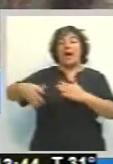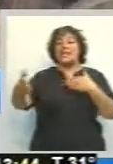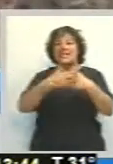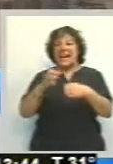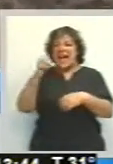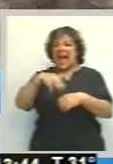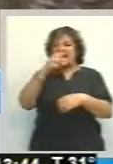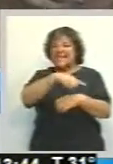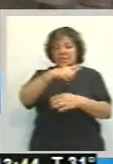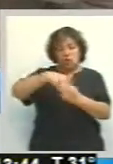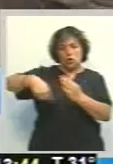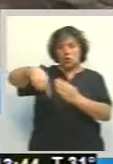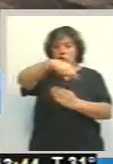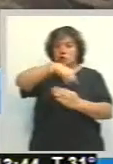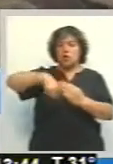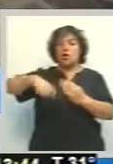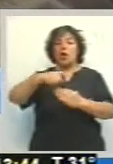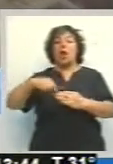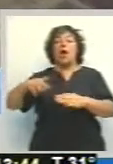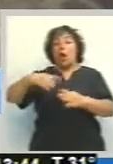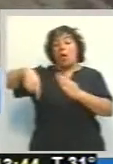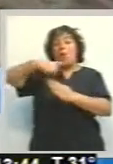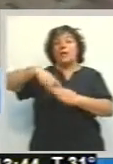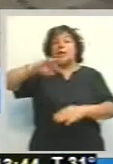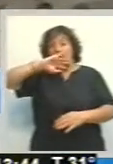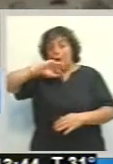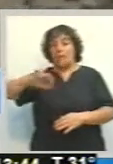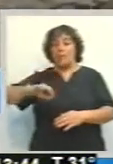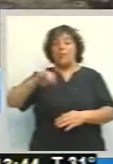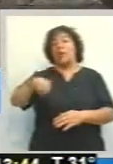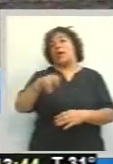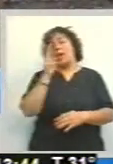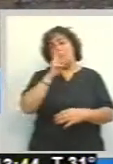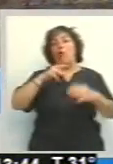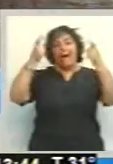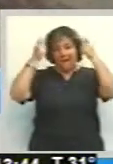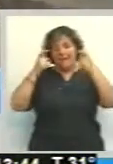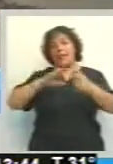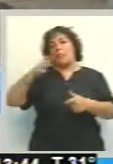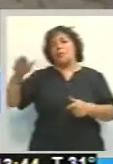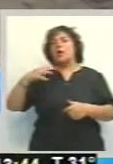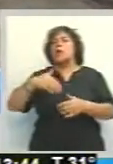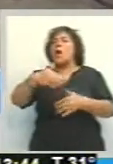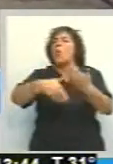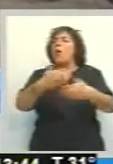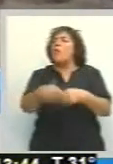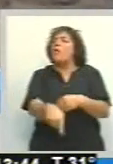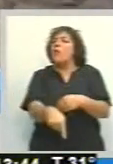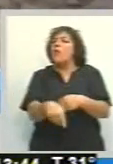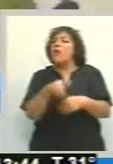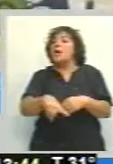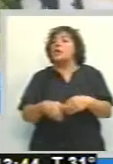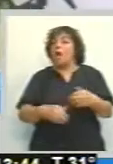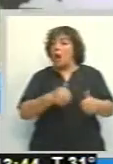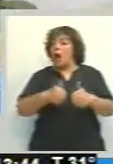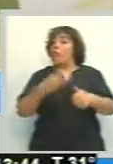consagrar, en el caso de los masculinos, rey de la montaña, y las chicas, reina de la montaña. ¿Cuándo se va a desarrollar esta competencia? La carrera se va a realizar el